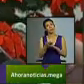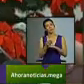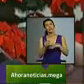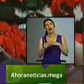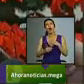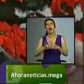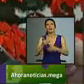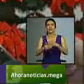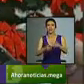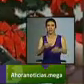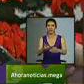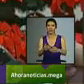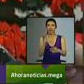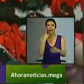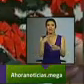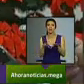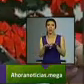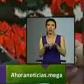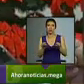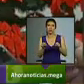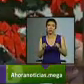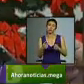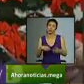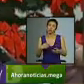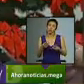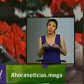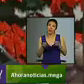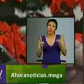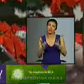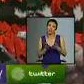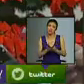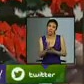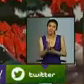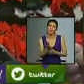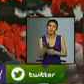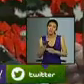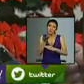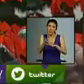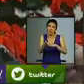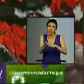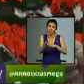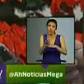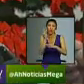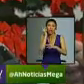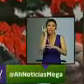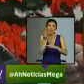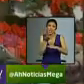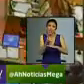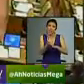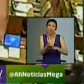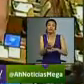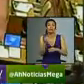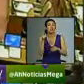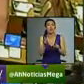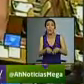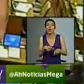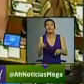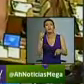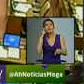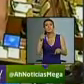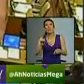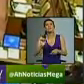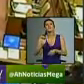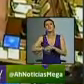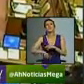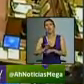tengamos consenso. El gobierno tiene derecho a seguir planteando sus iniciativas, aunque sepa que se las van a rechazar. Y así sucedió